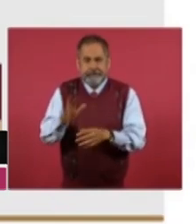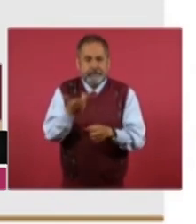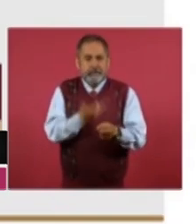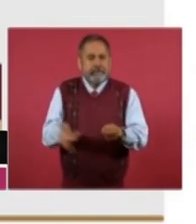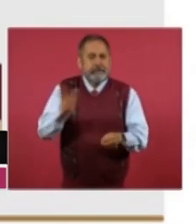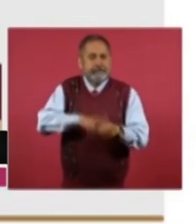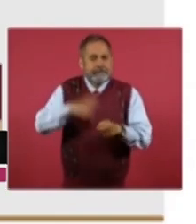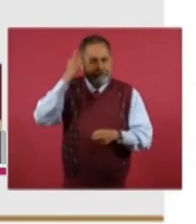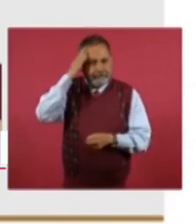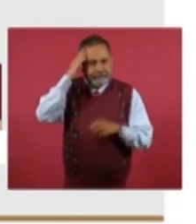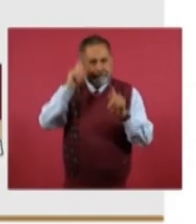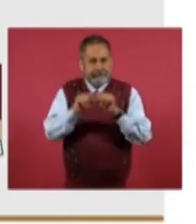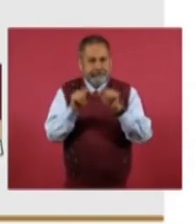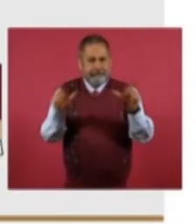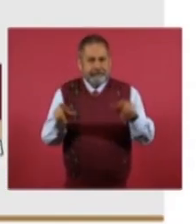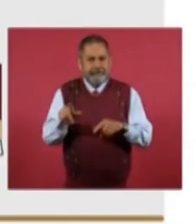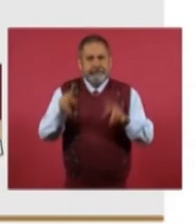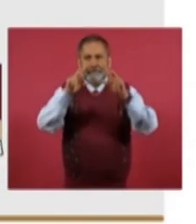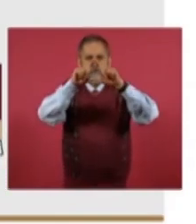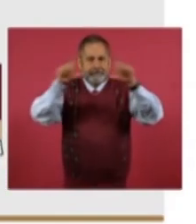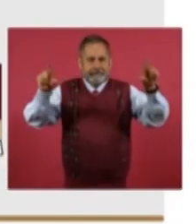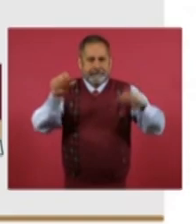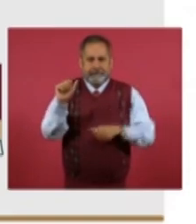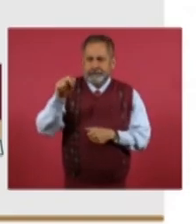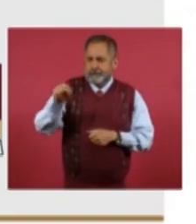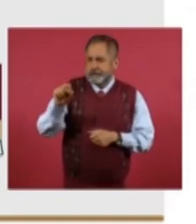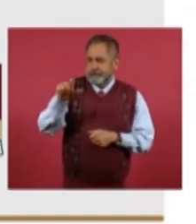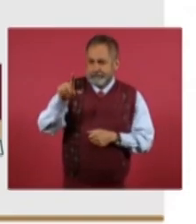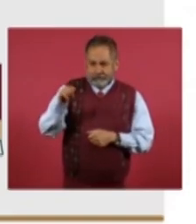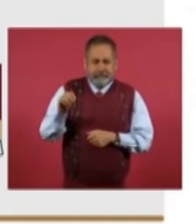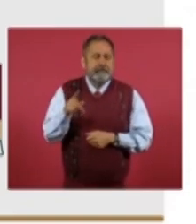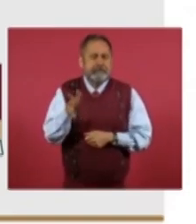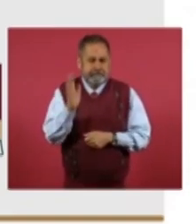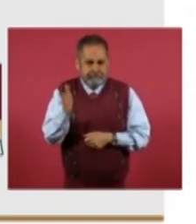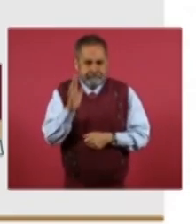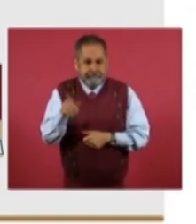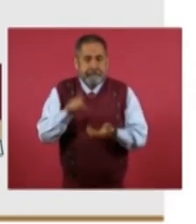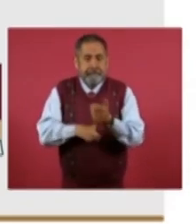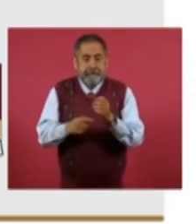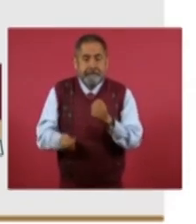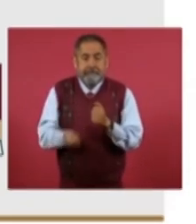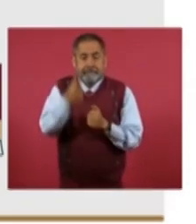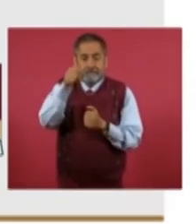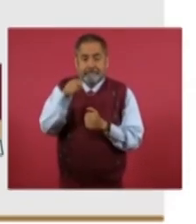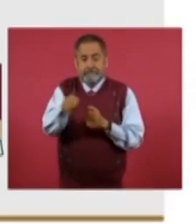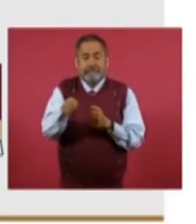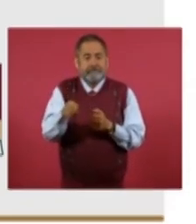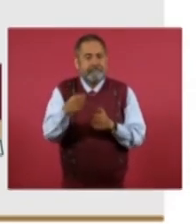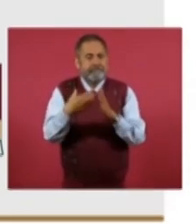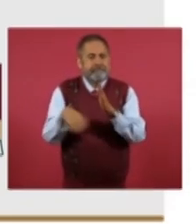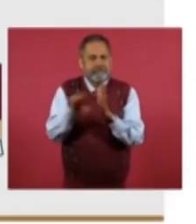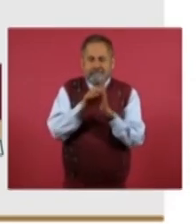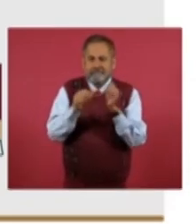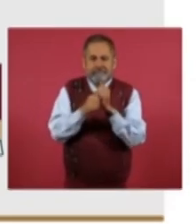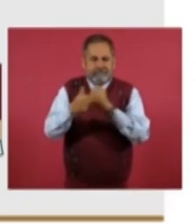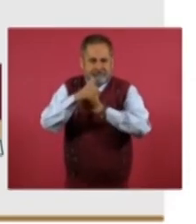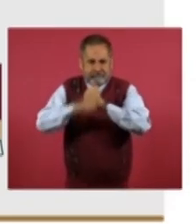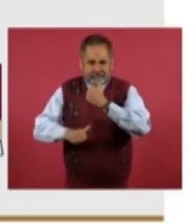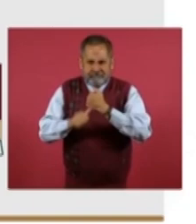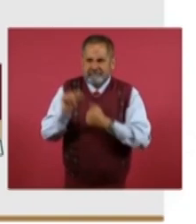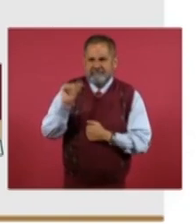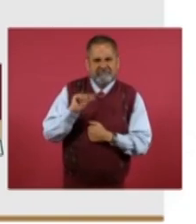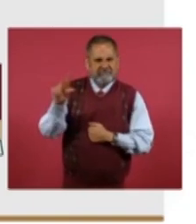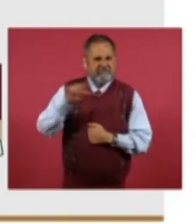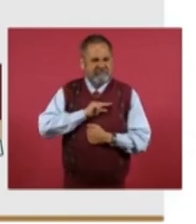hospital general de tlascala licenciado anselmo Cervantes donde también está la primer sala de hemodinamia pública de el estado de